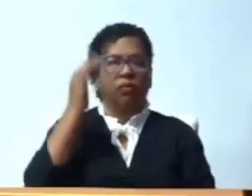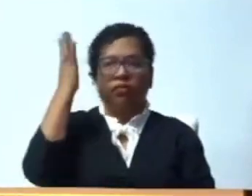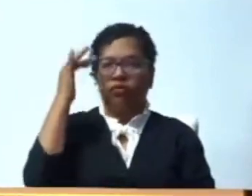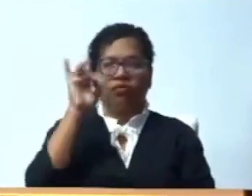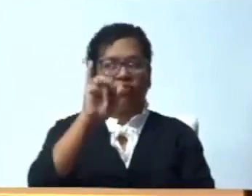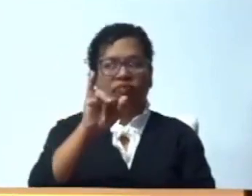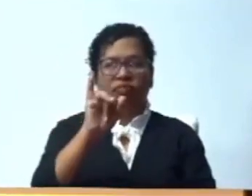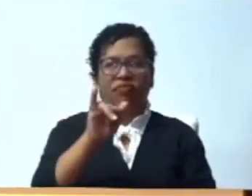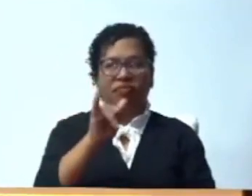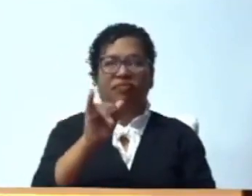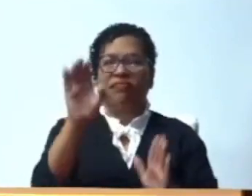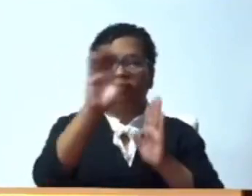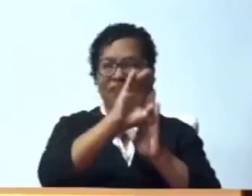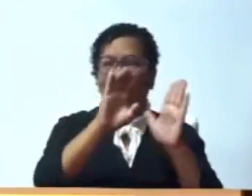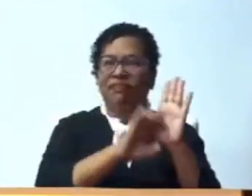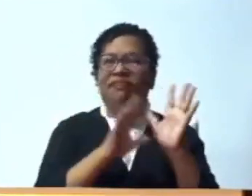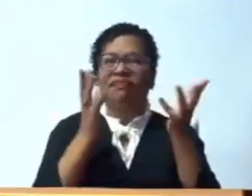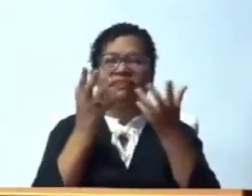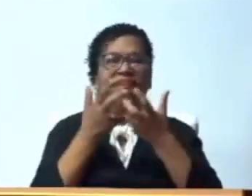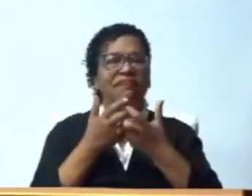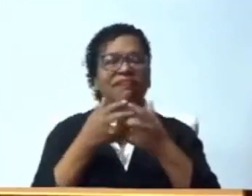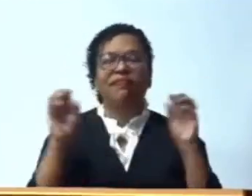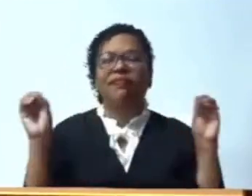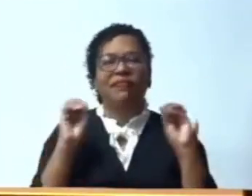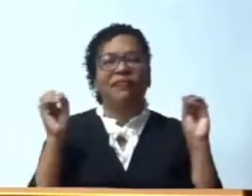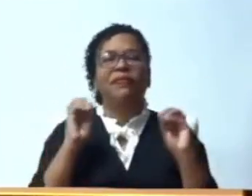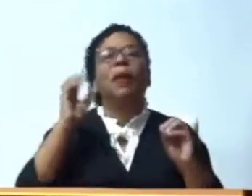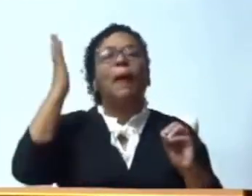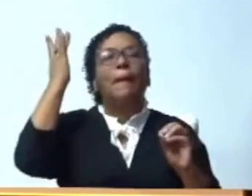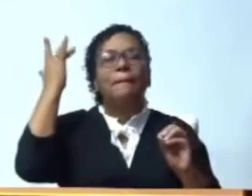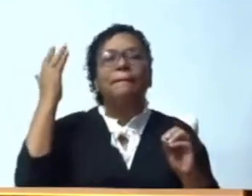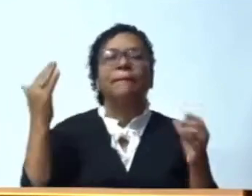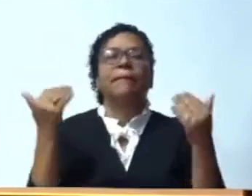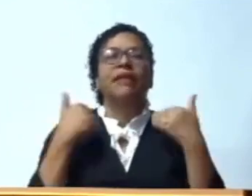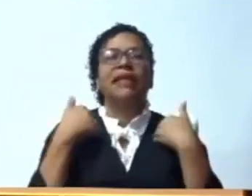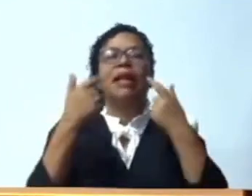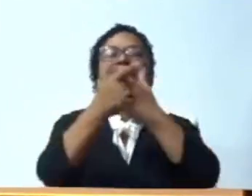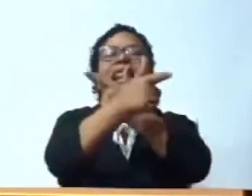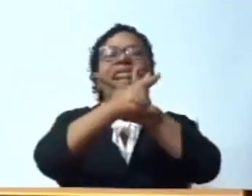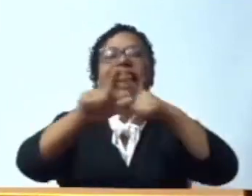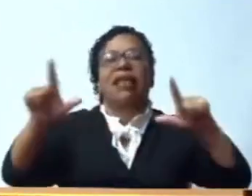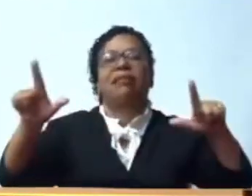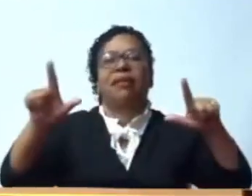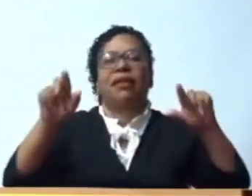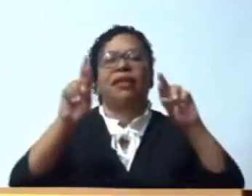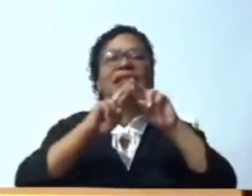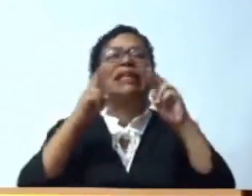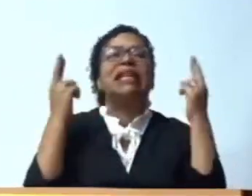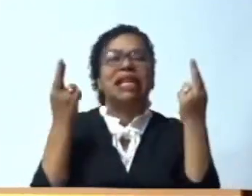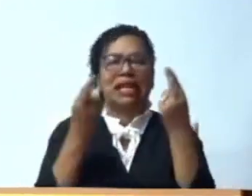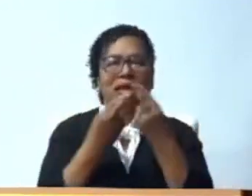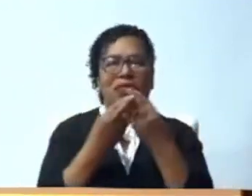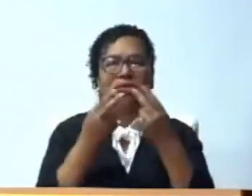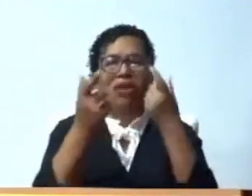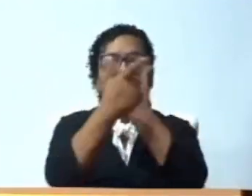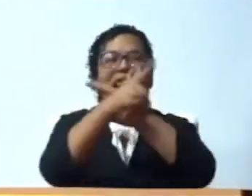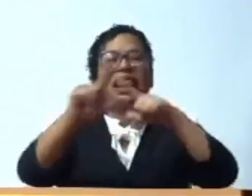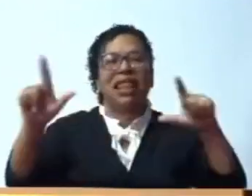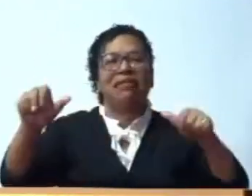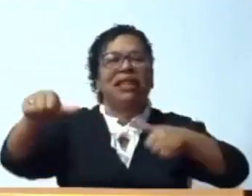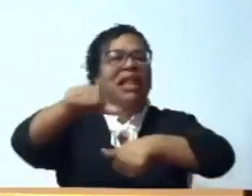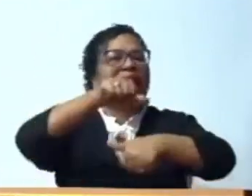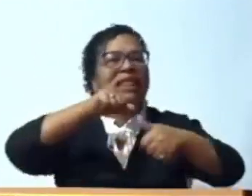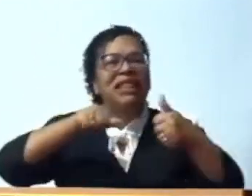libertad de reunión y la libertad de asociación son derechos fundamentales de